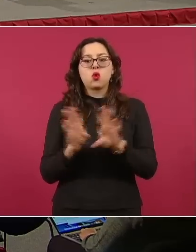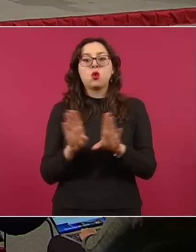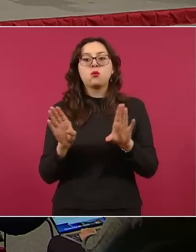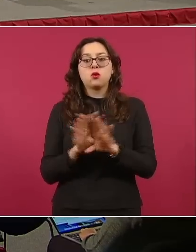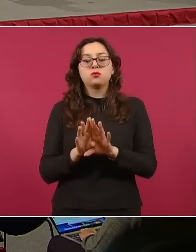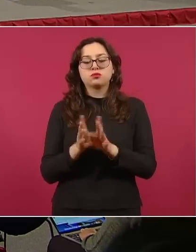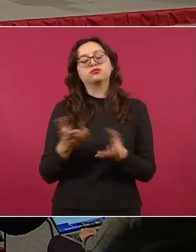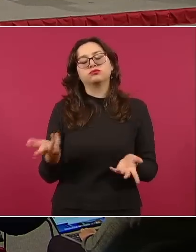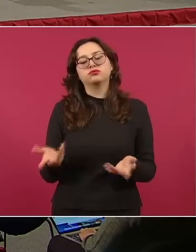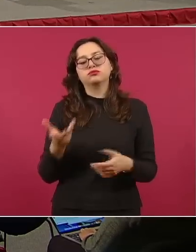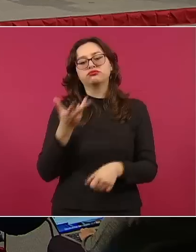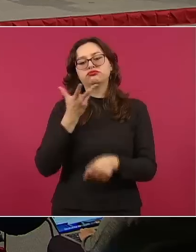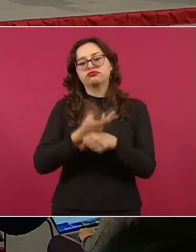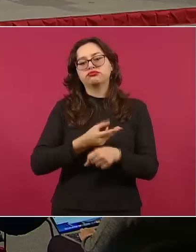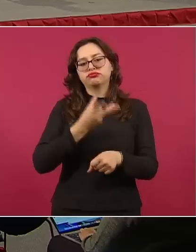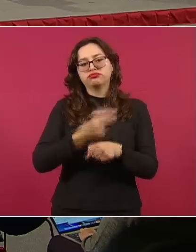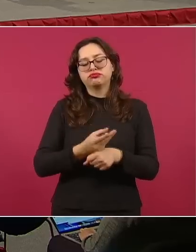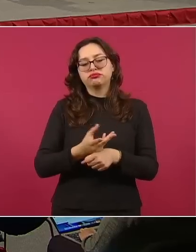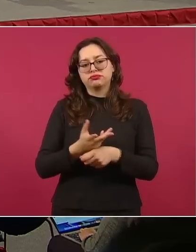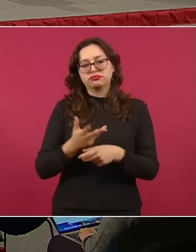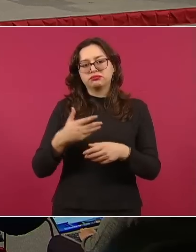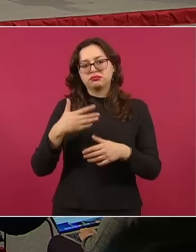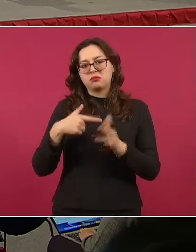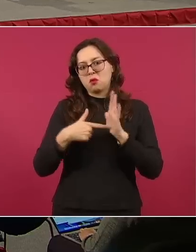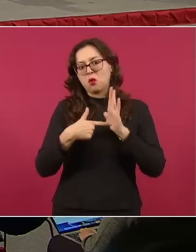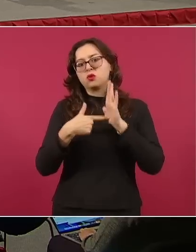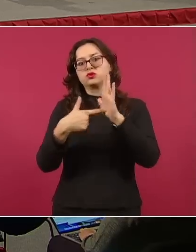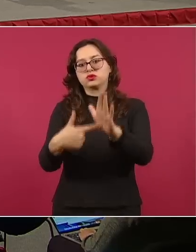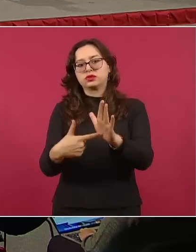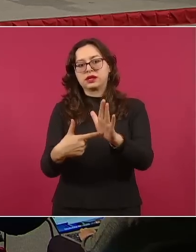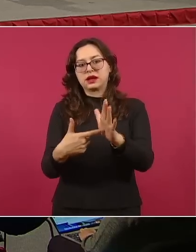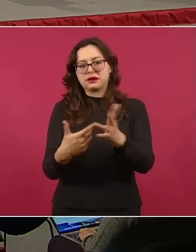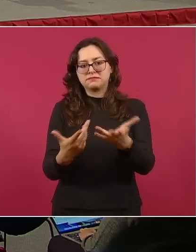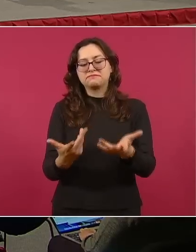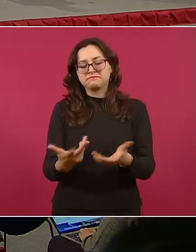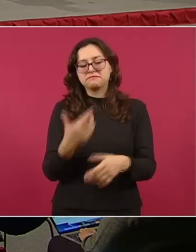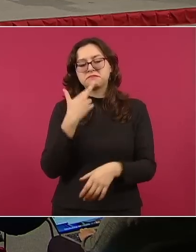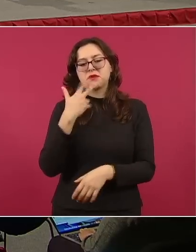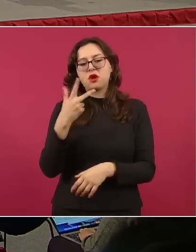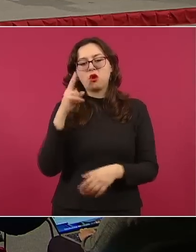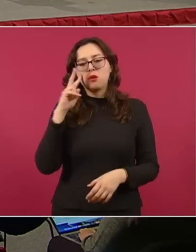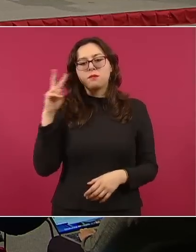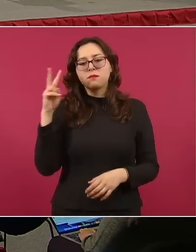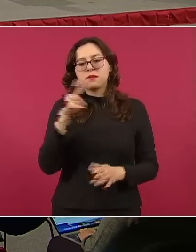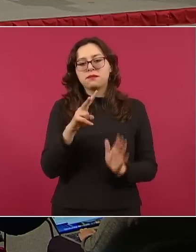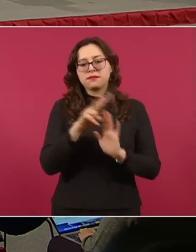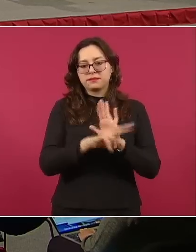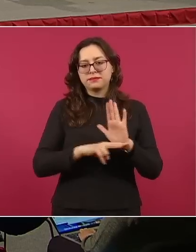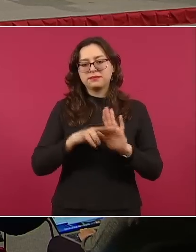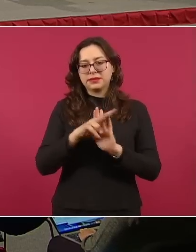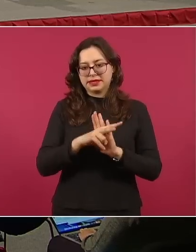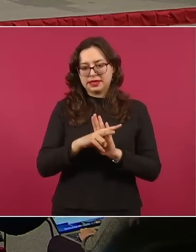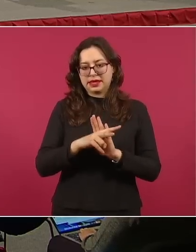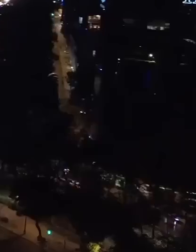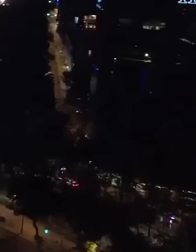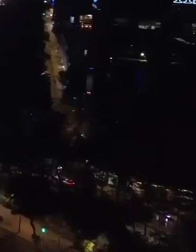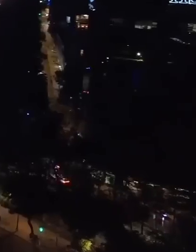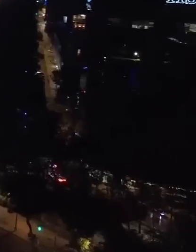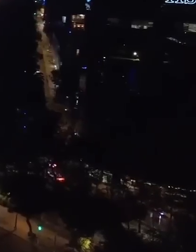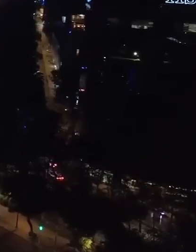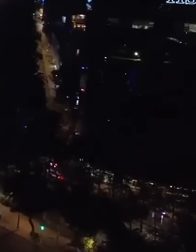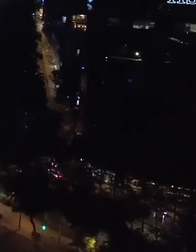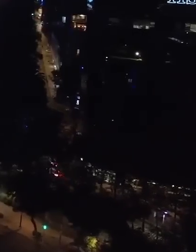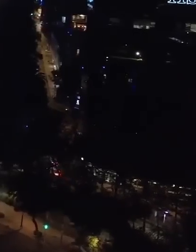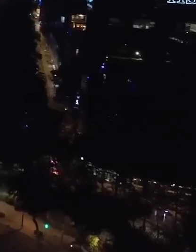obras que ha autorizado el presidente de la República. El crecimiento del país depende